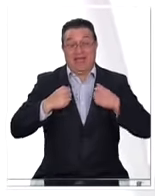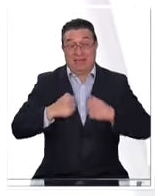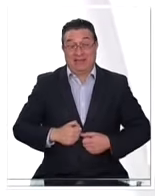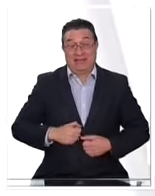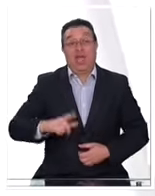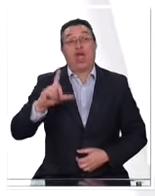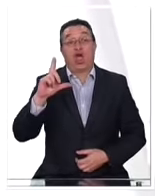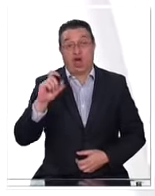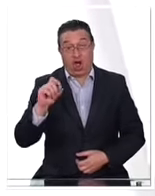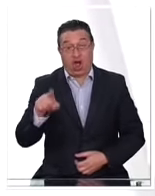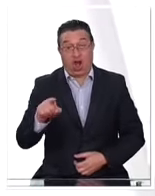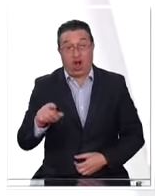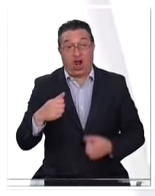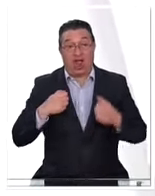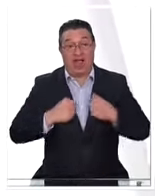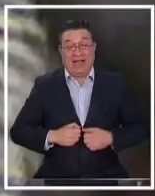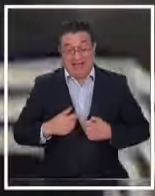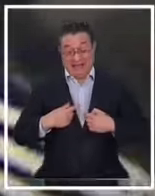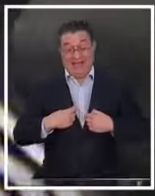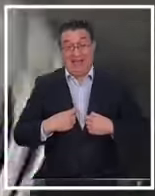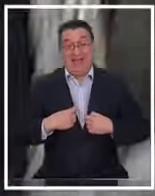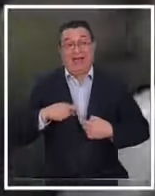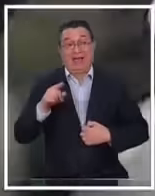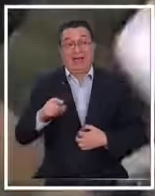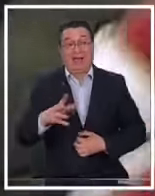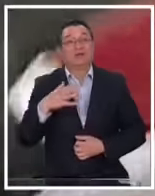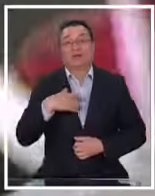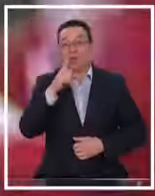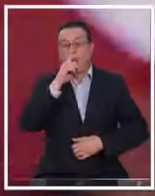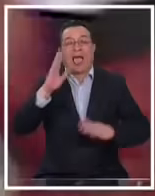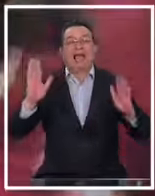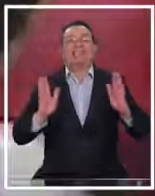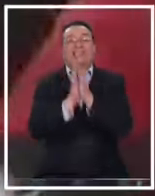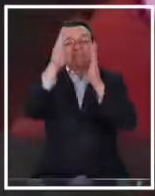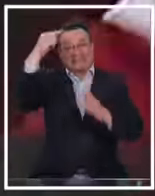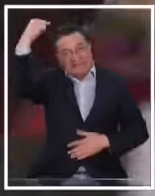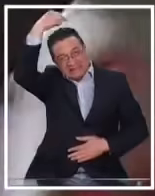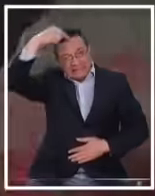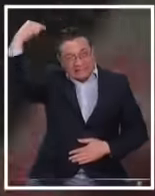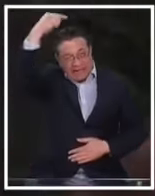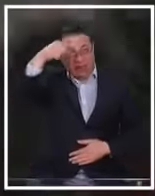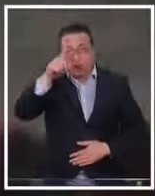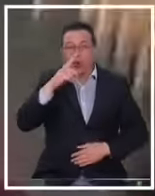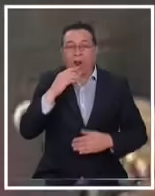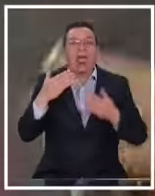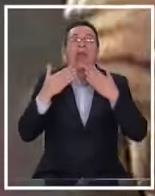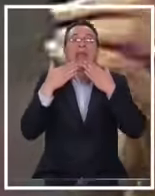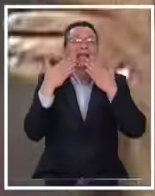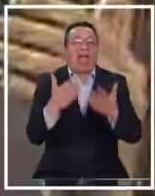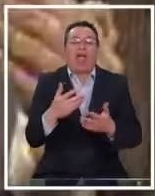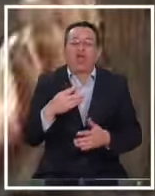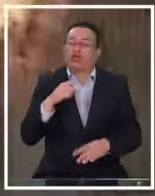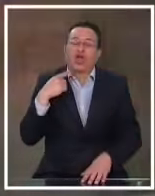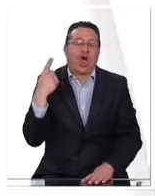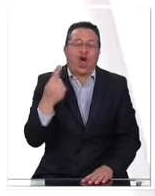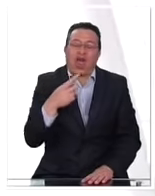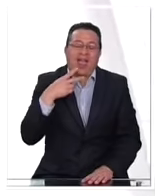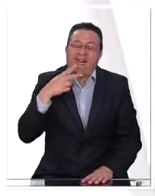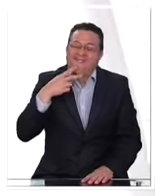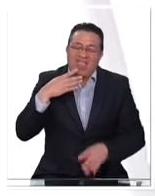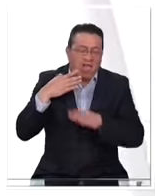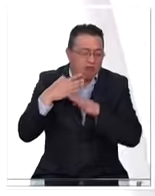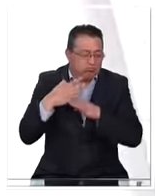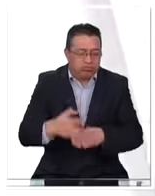Colo-Colo fue algo santo. Un regalo para toda la vida. Ese